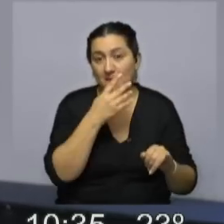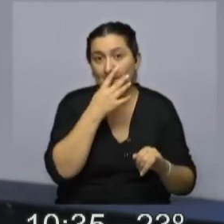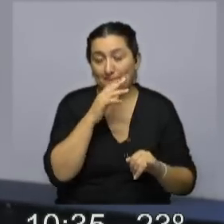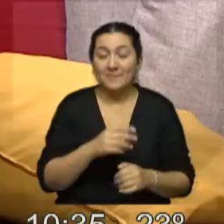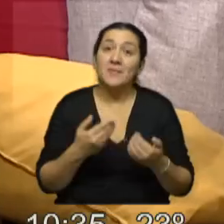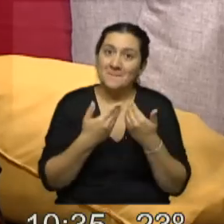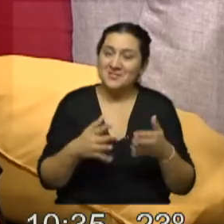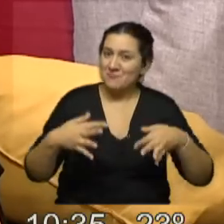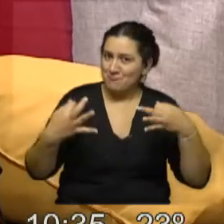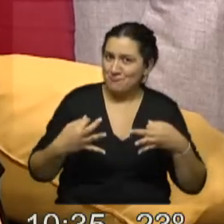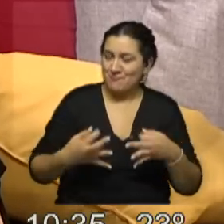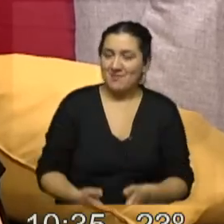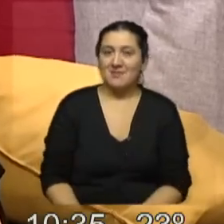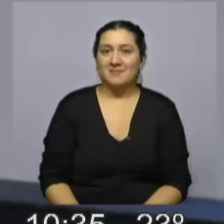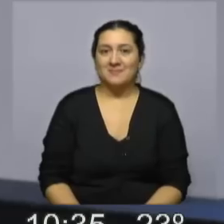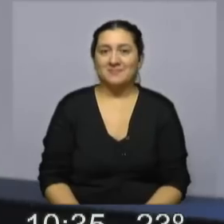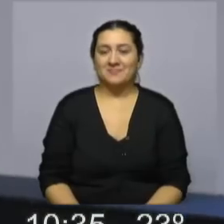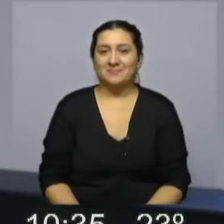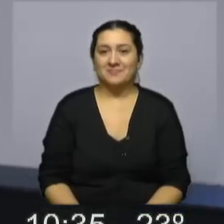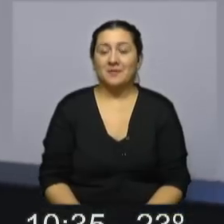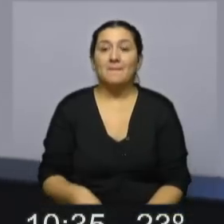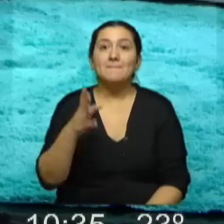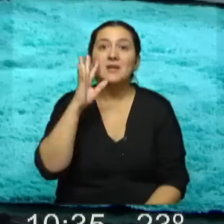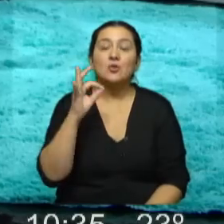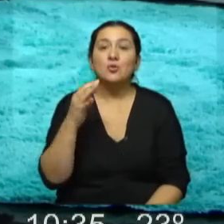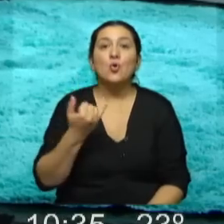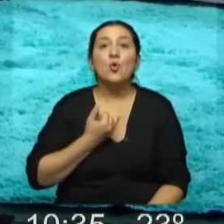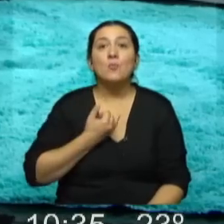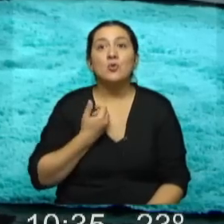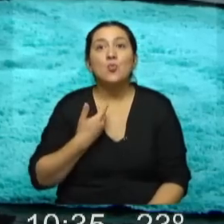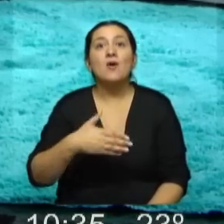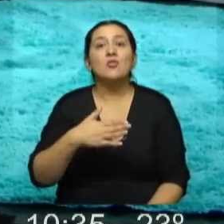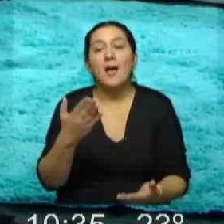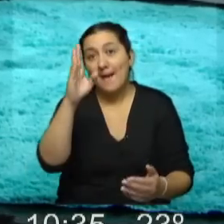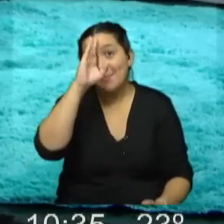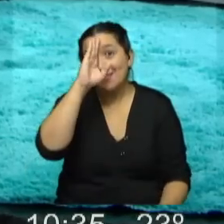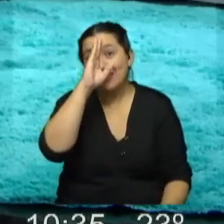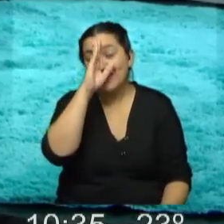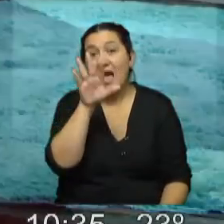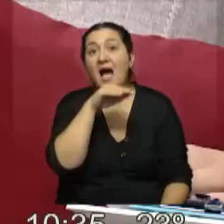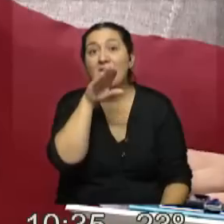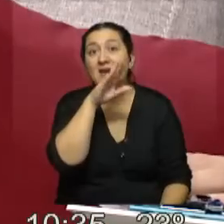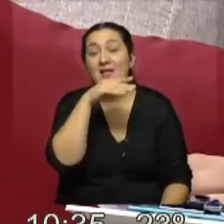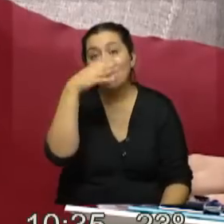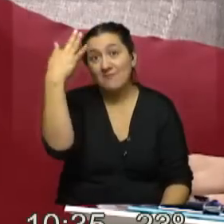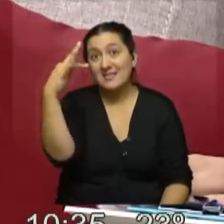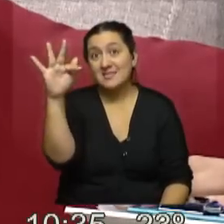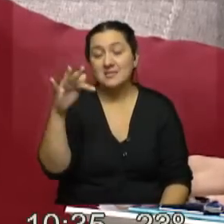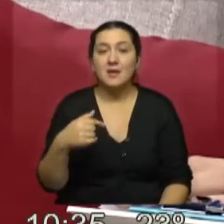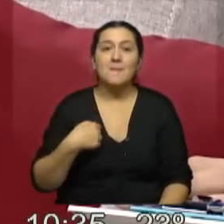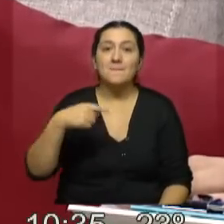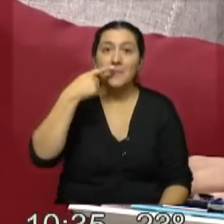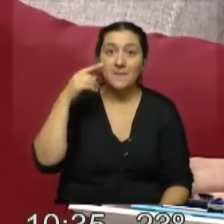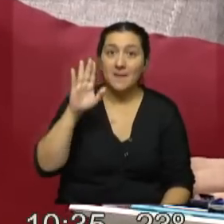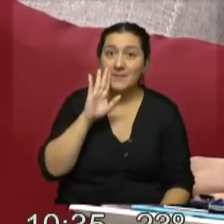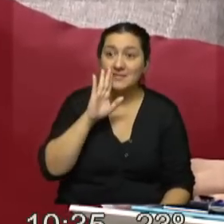arranque bien muy bien Sí perdón Cómo y cuándo aprendiste a hablar francés Bueno mi papá y mi mamá